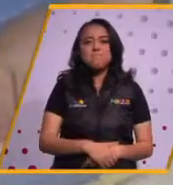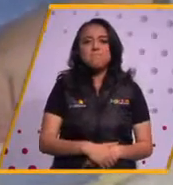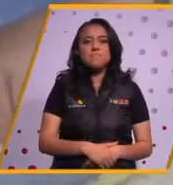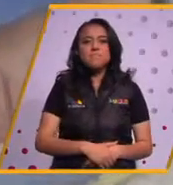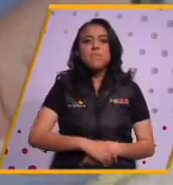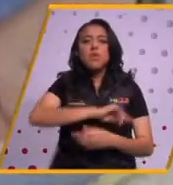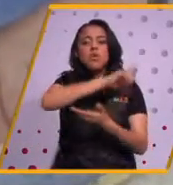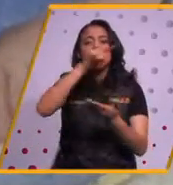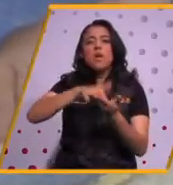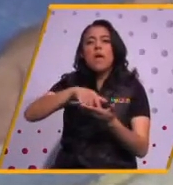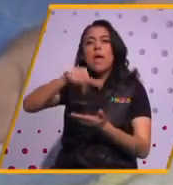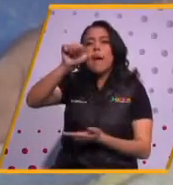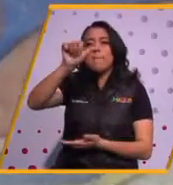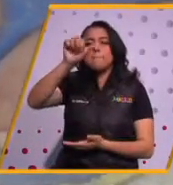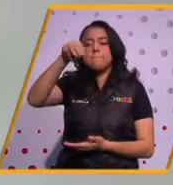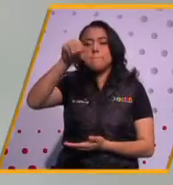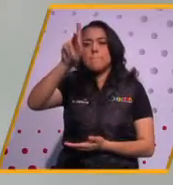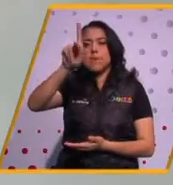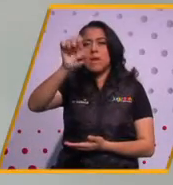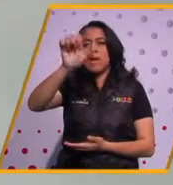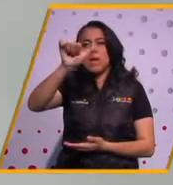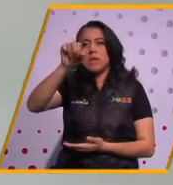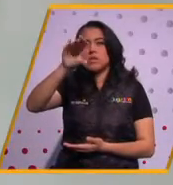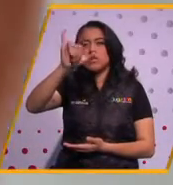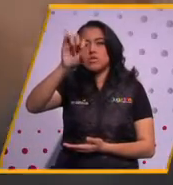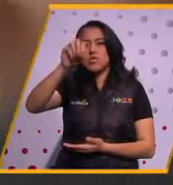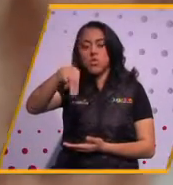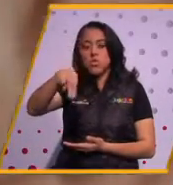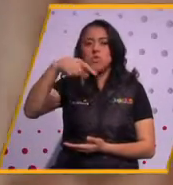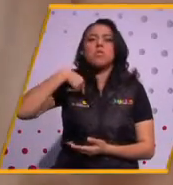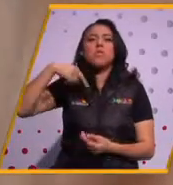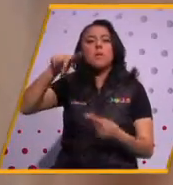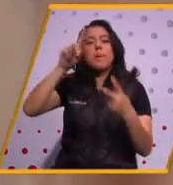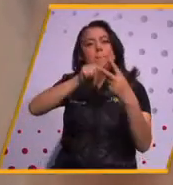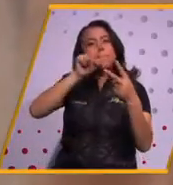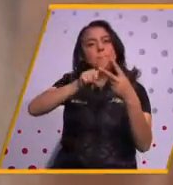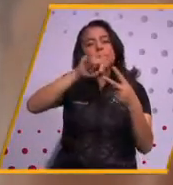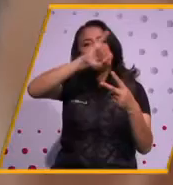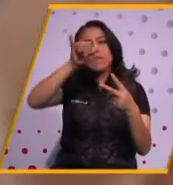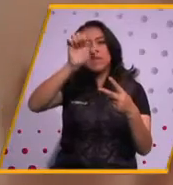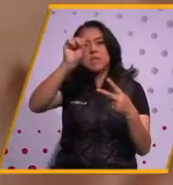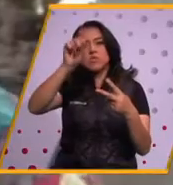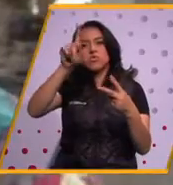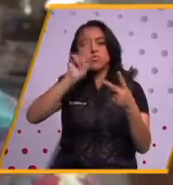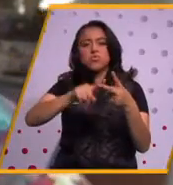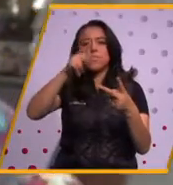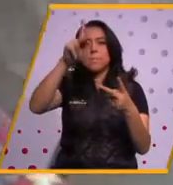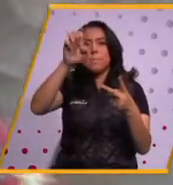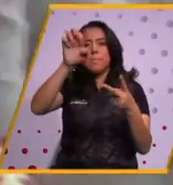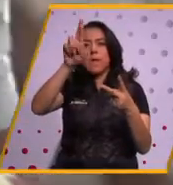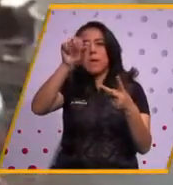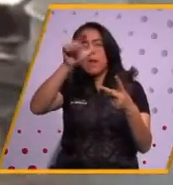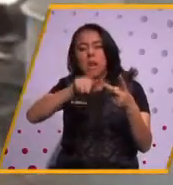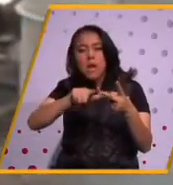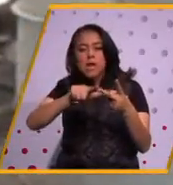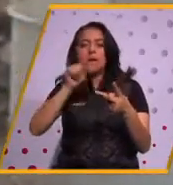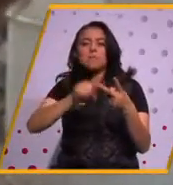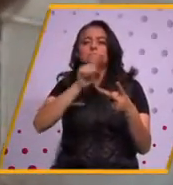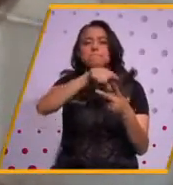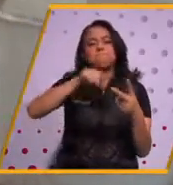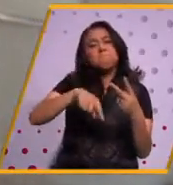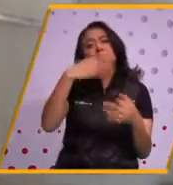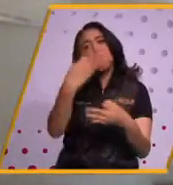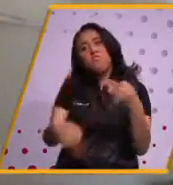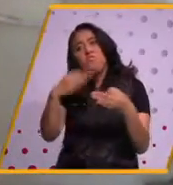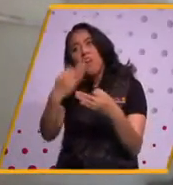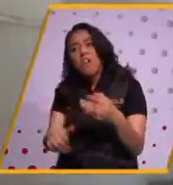Ampliación Leovigildo Gómez, encontramos a Jesús y Perla, niños que disfrutan de su entorno ante la falta de una muñeca o